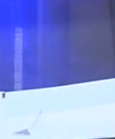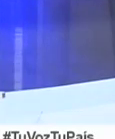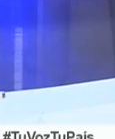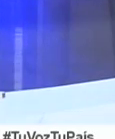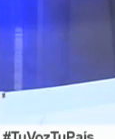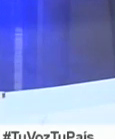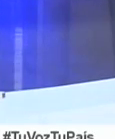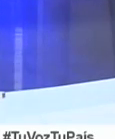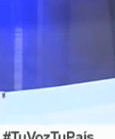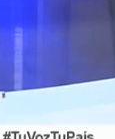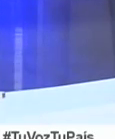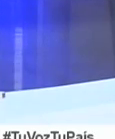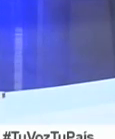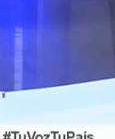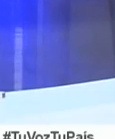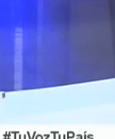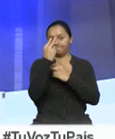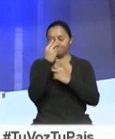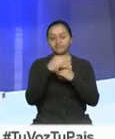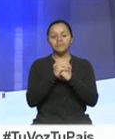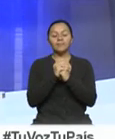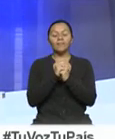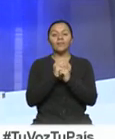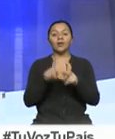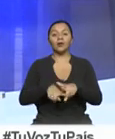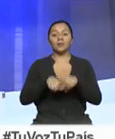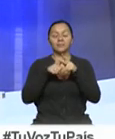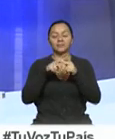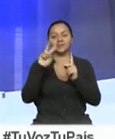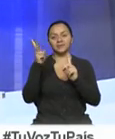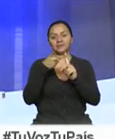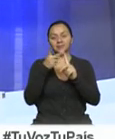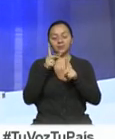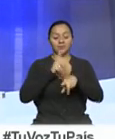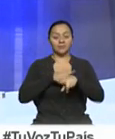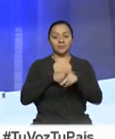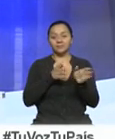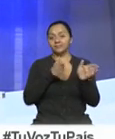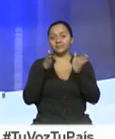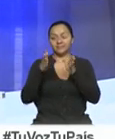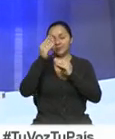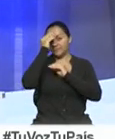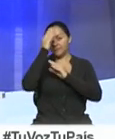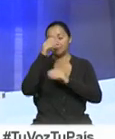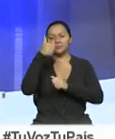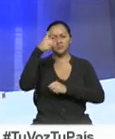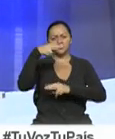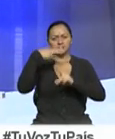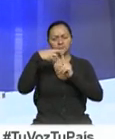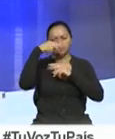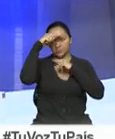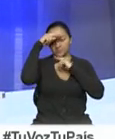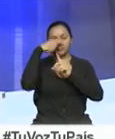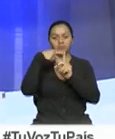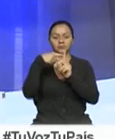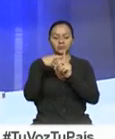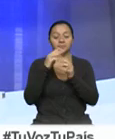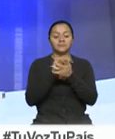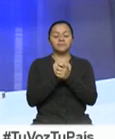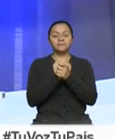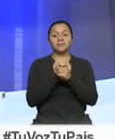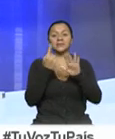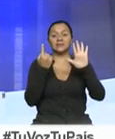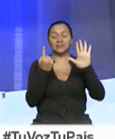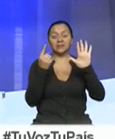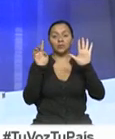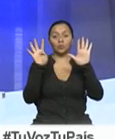Gracias por continuar en nuestra sintonía. Iniciamos este segundo bloque informativo con excelentes noticias, pues 69 hogares